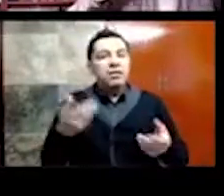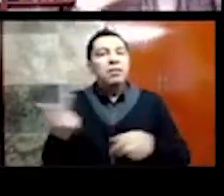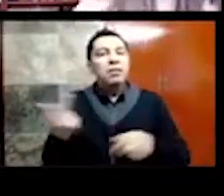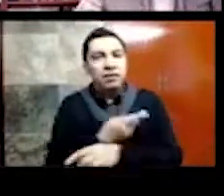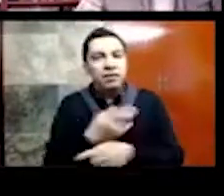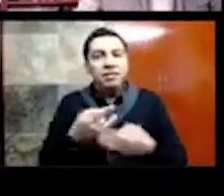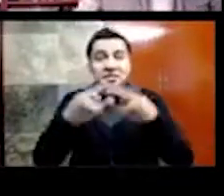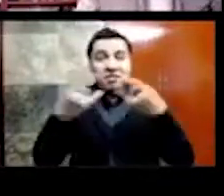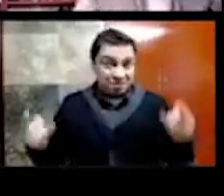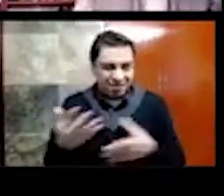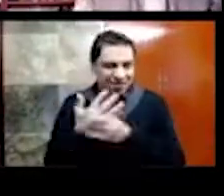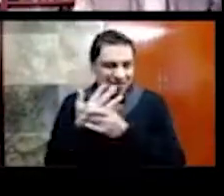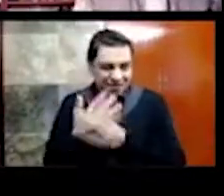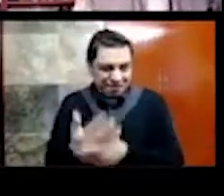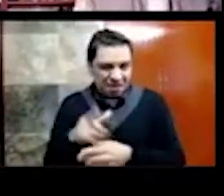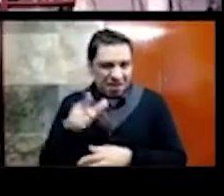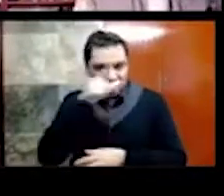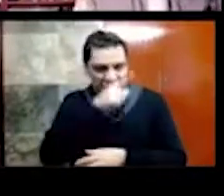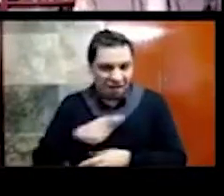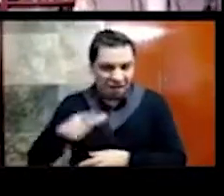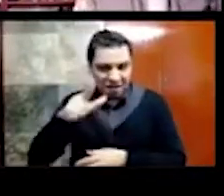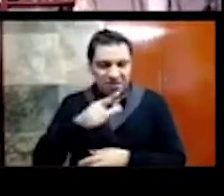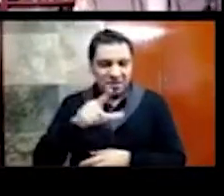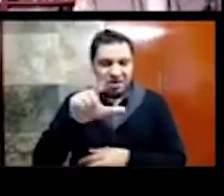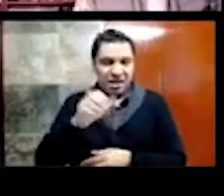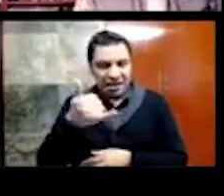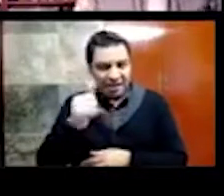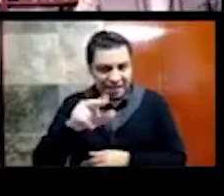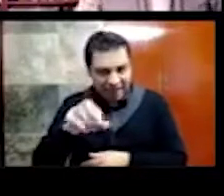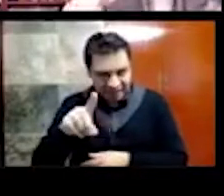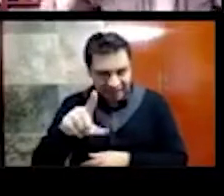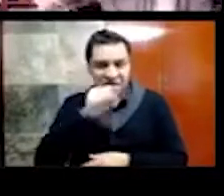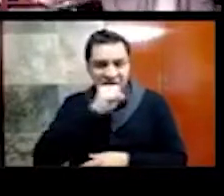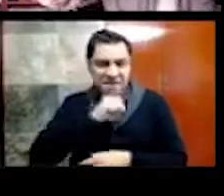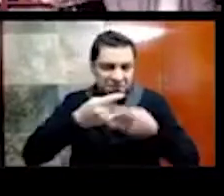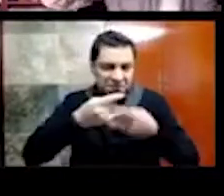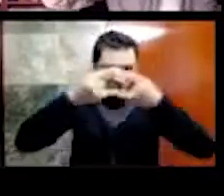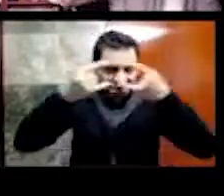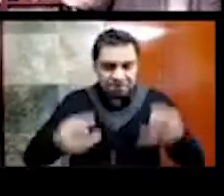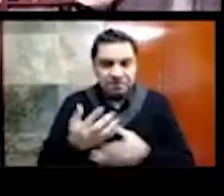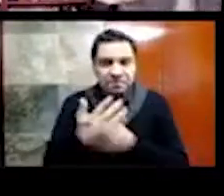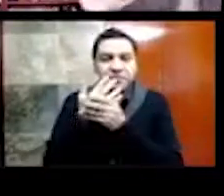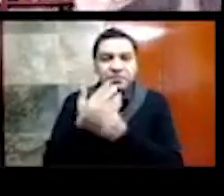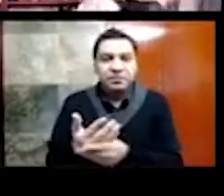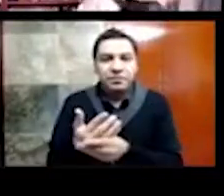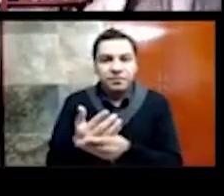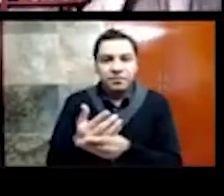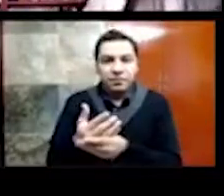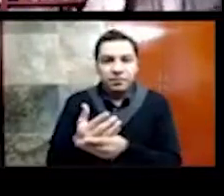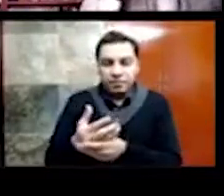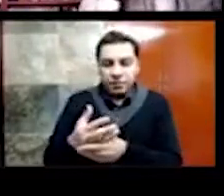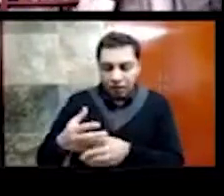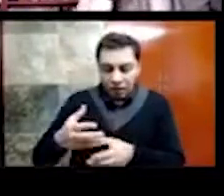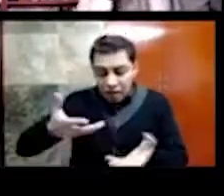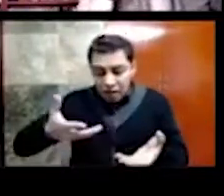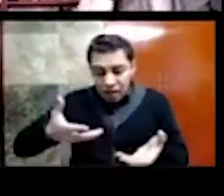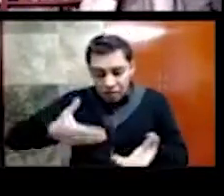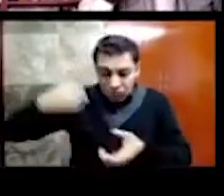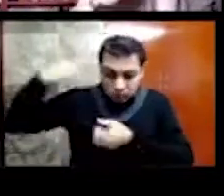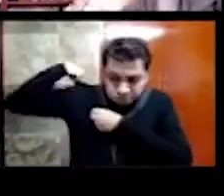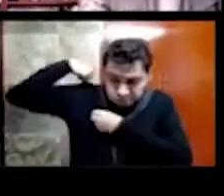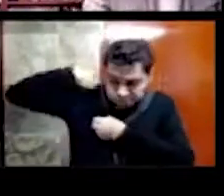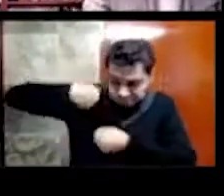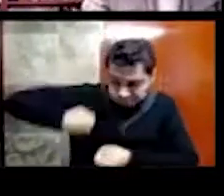la prueba que presentan de haber derrotado a los chalcas y vacían los costales llenos de orejas del